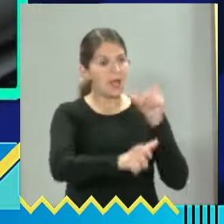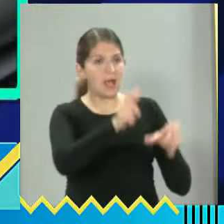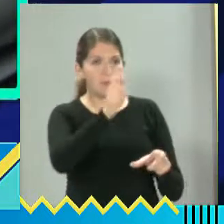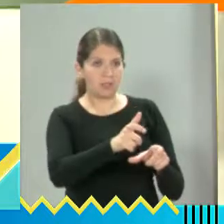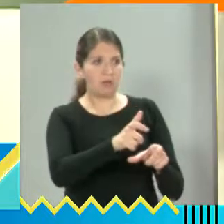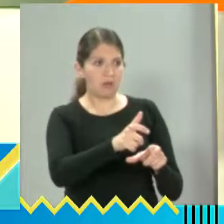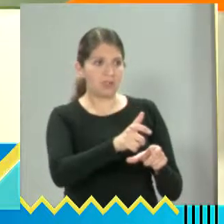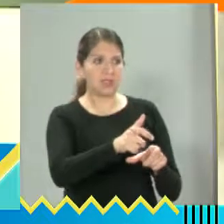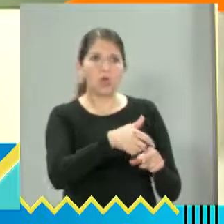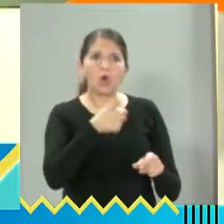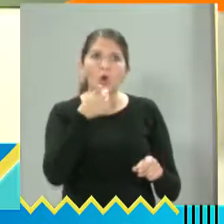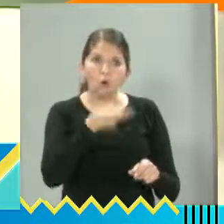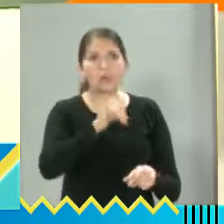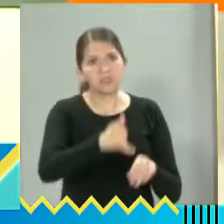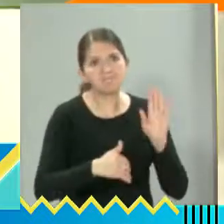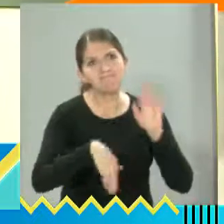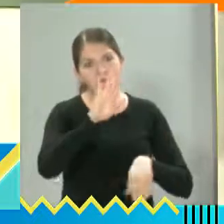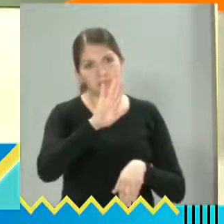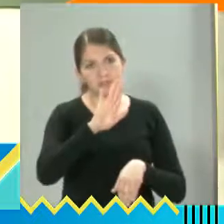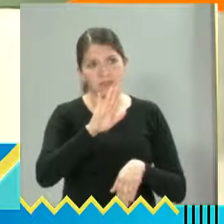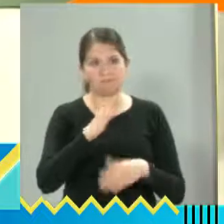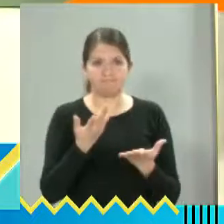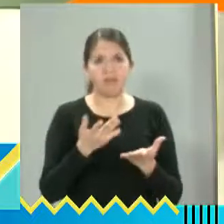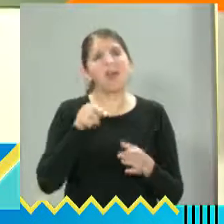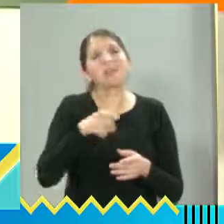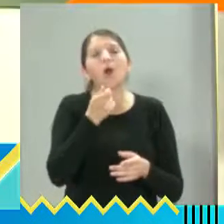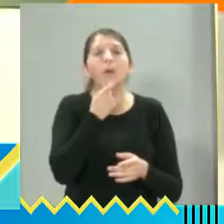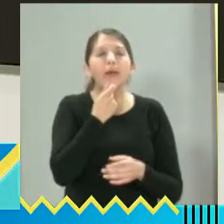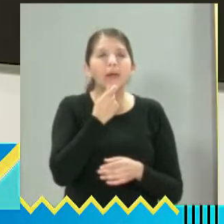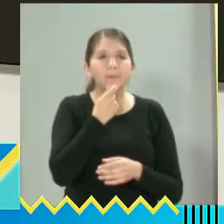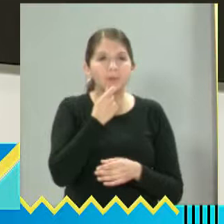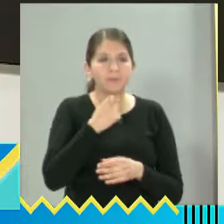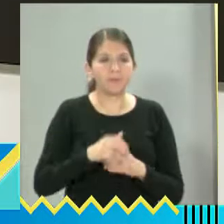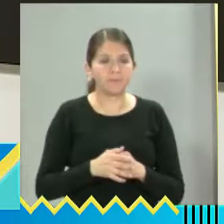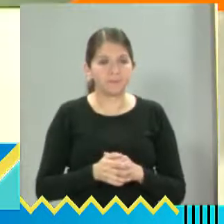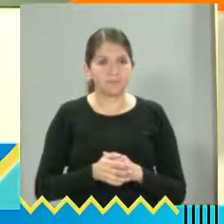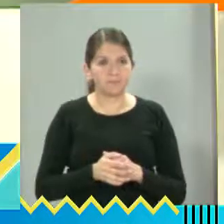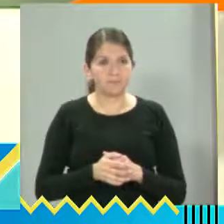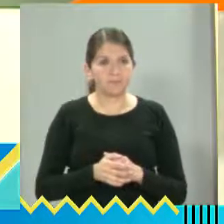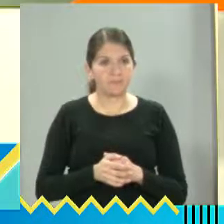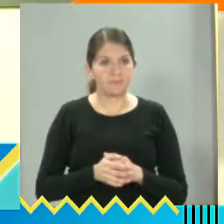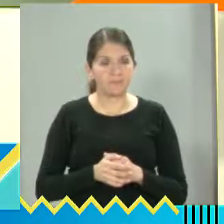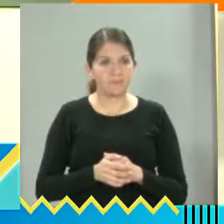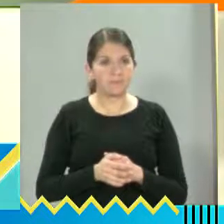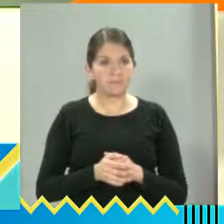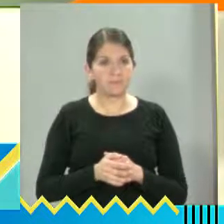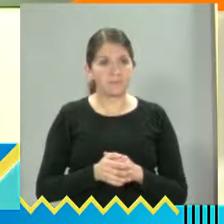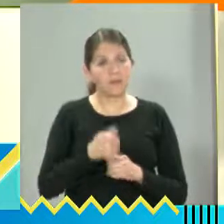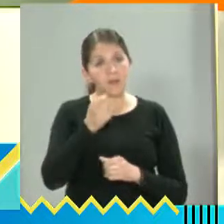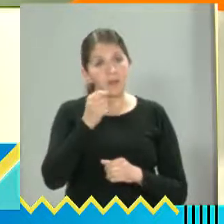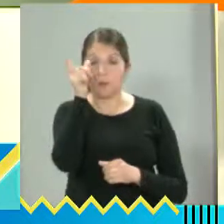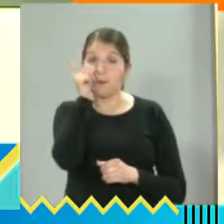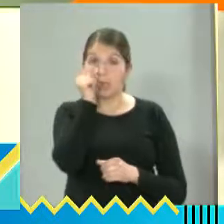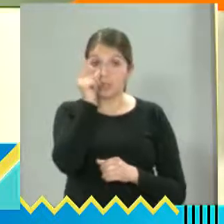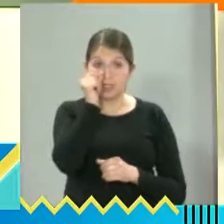más. Entonces, tener en cuenta, es el ejemplo, digamos, claro, más ilustrativo, pero es en todo, ¿no? En una política